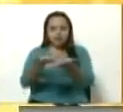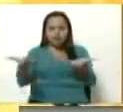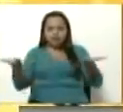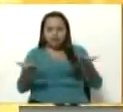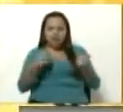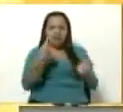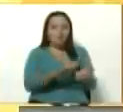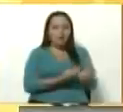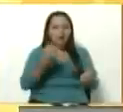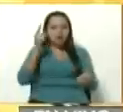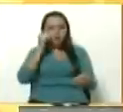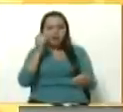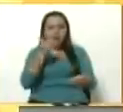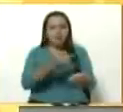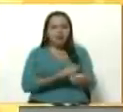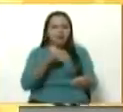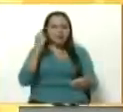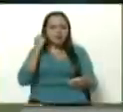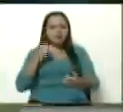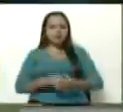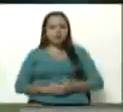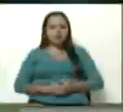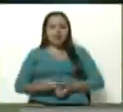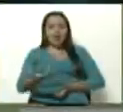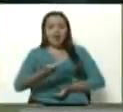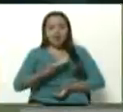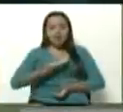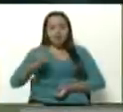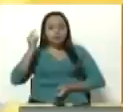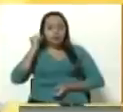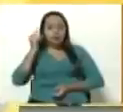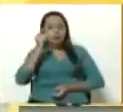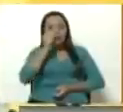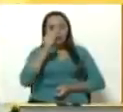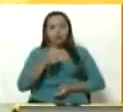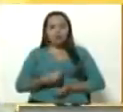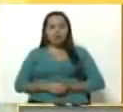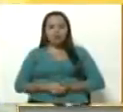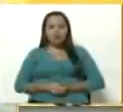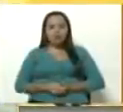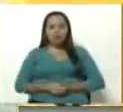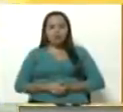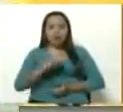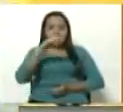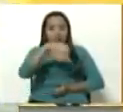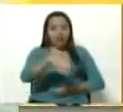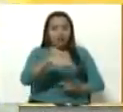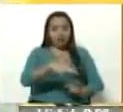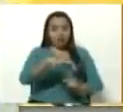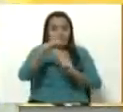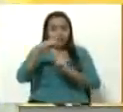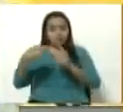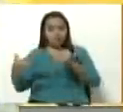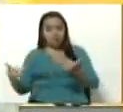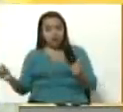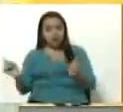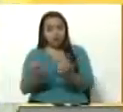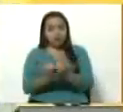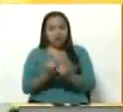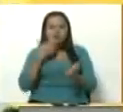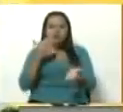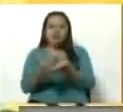y hermanas, alcaldesas y alcaldes del Estado Bolivariano recién electo, gracias por estar acá,